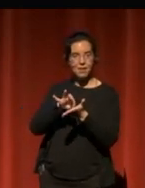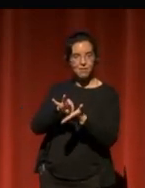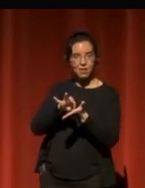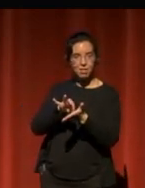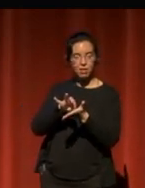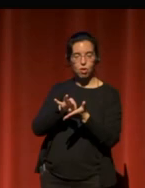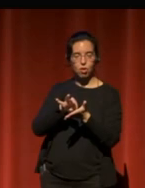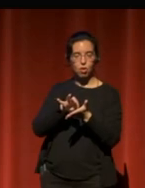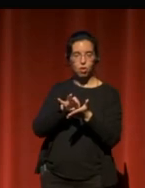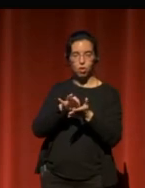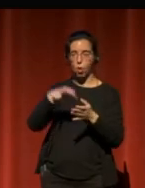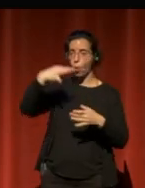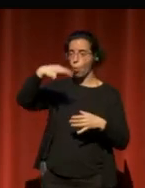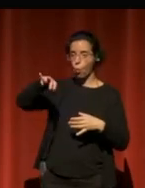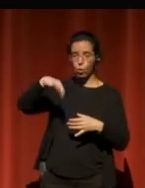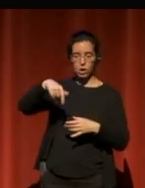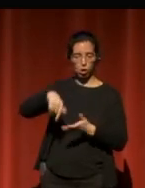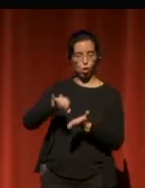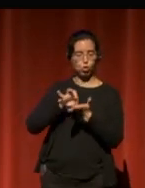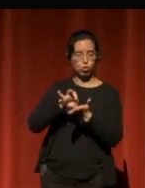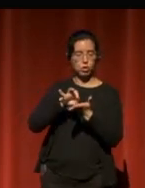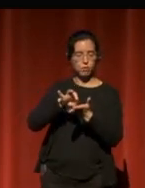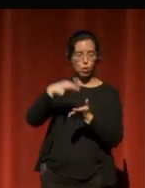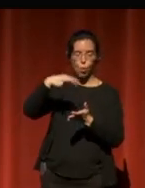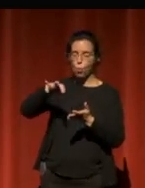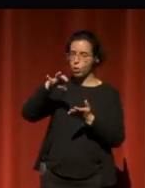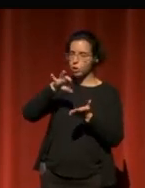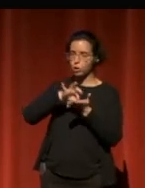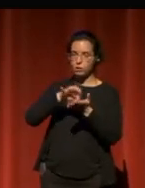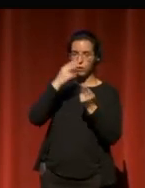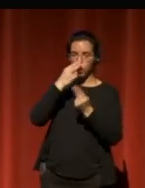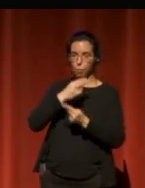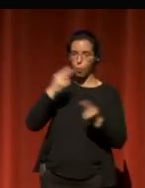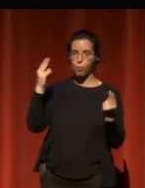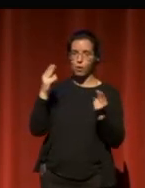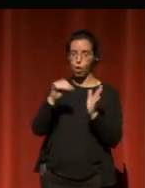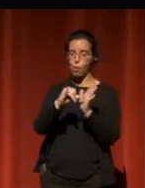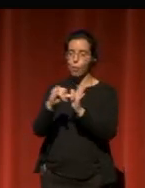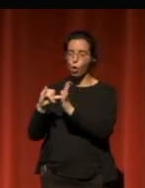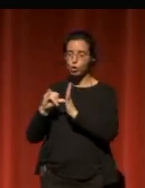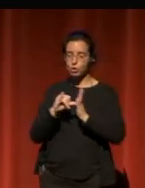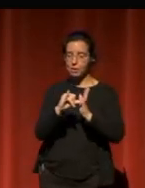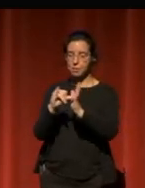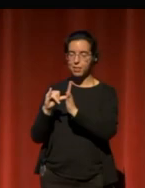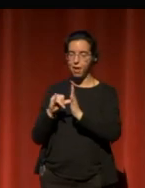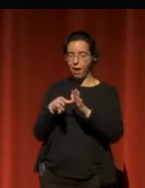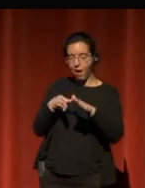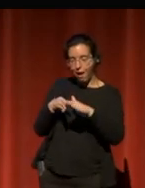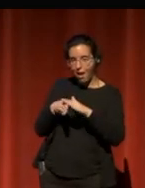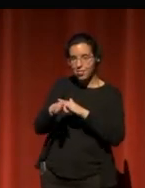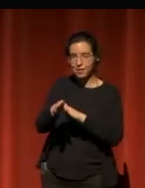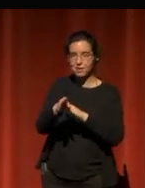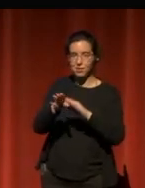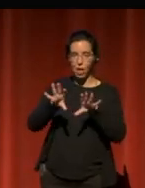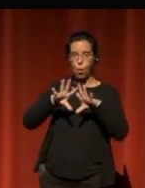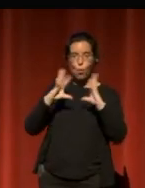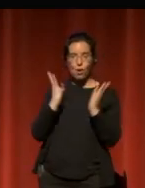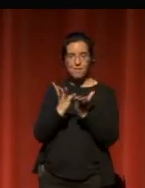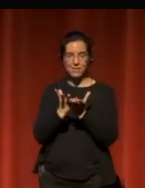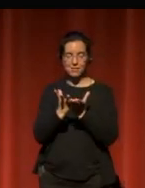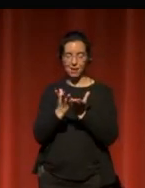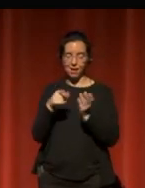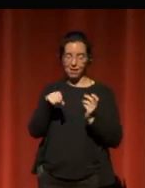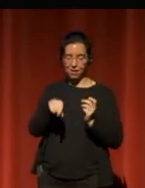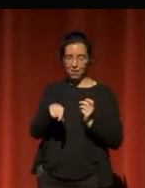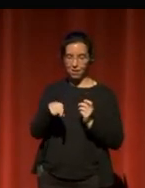es el único servicio público de proximidad, de accesibilidad universal y gratuita para